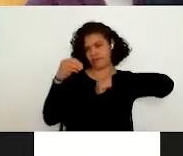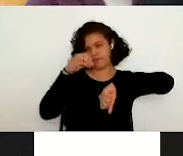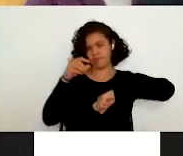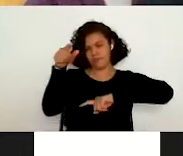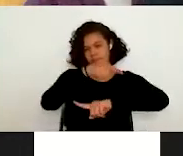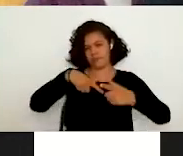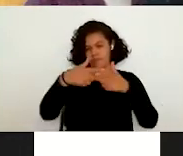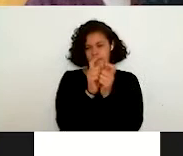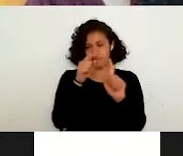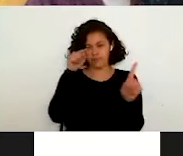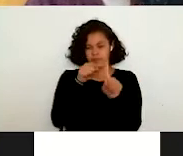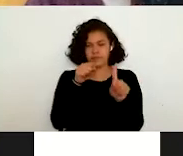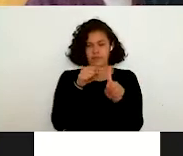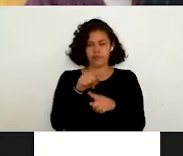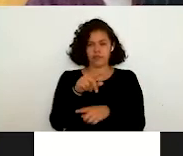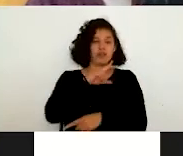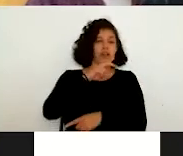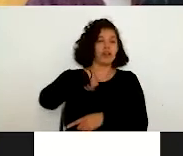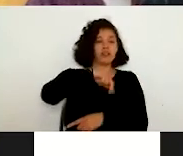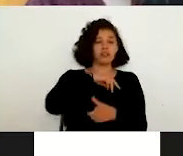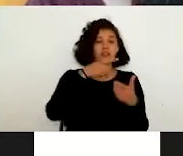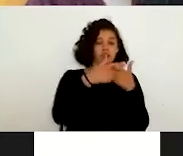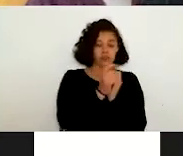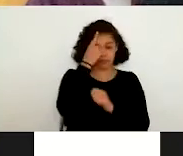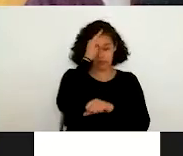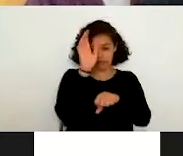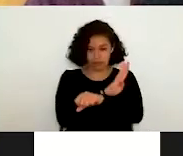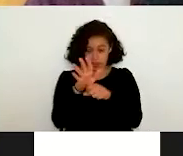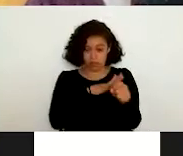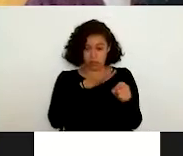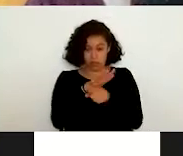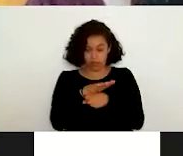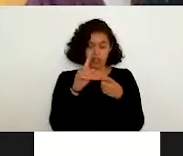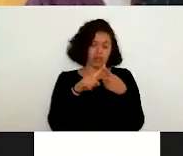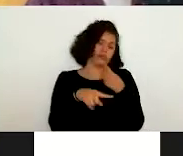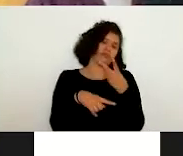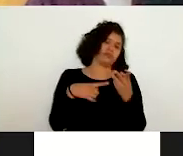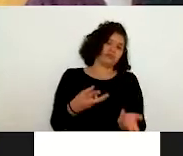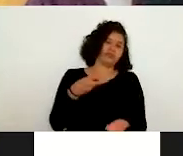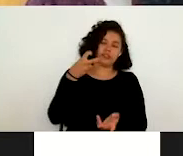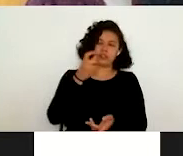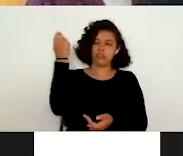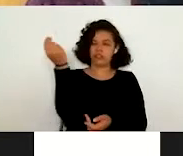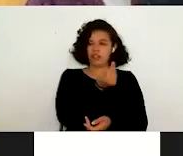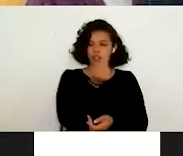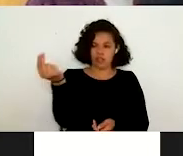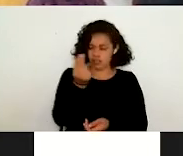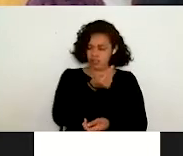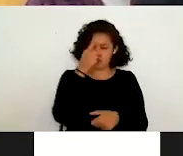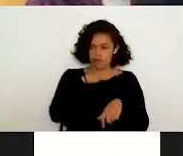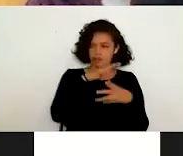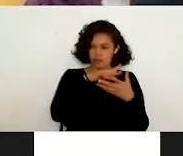objetivo. ¿Cuál va a ser nuestro grupo de beneficiarios, no? Y aquí se requiere la mayor cantidad